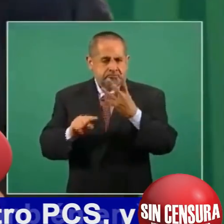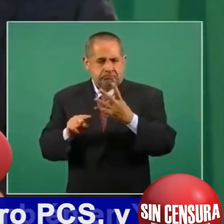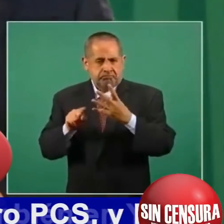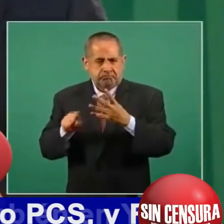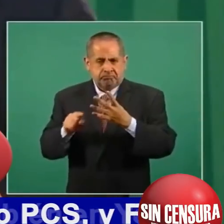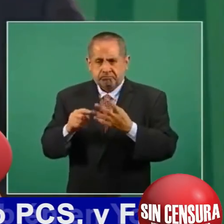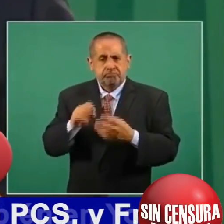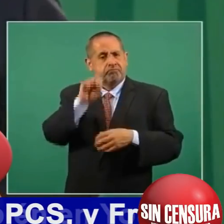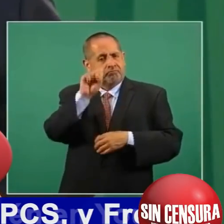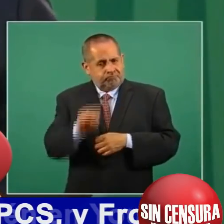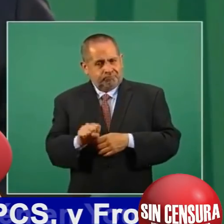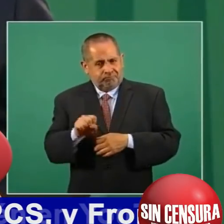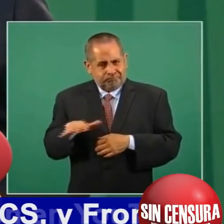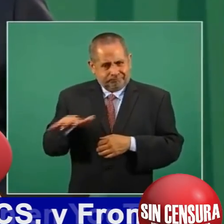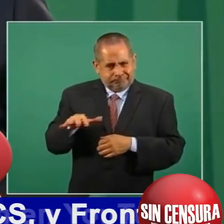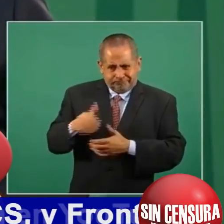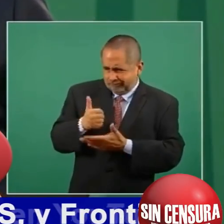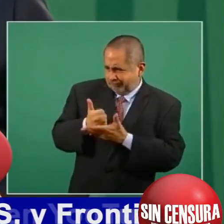rescatar al sureste,